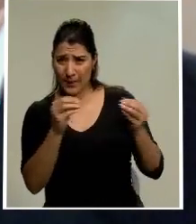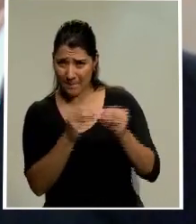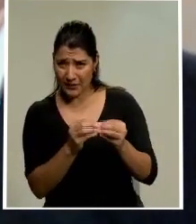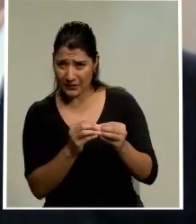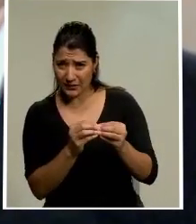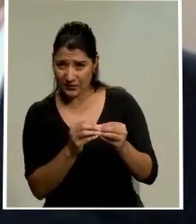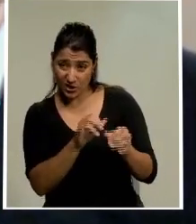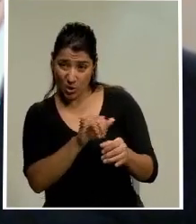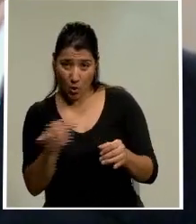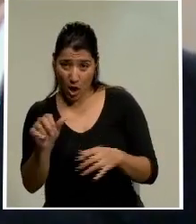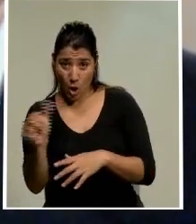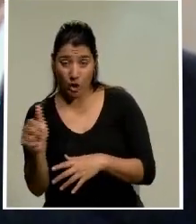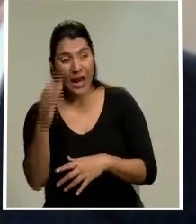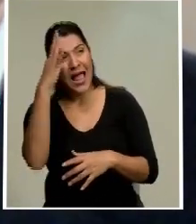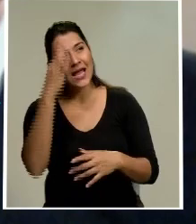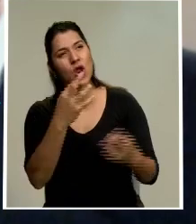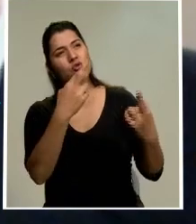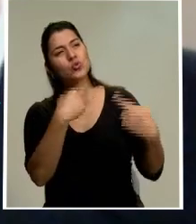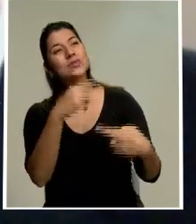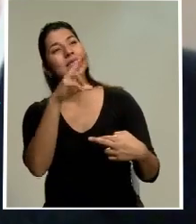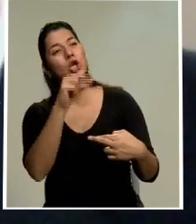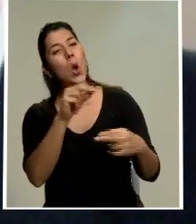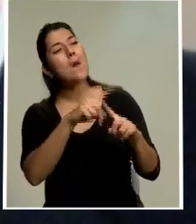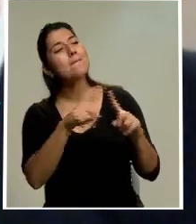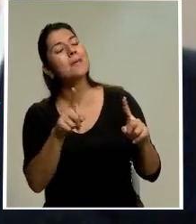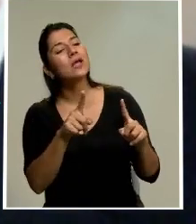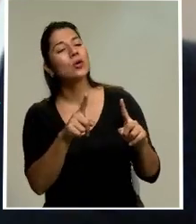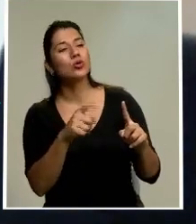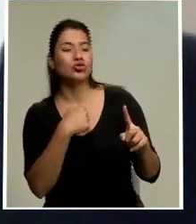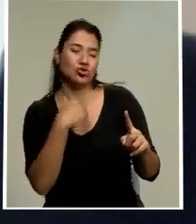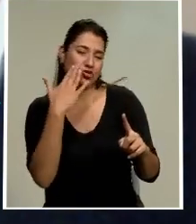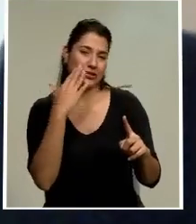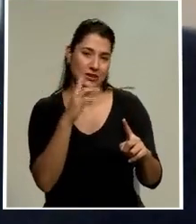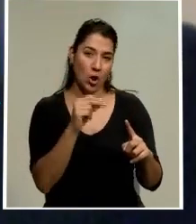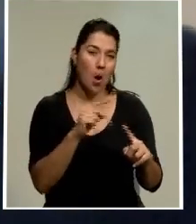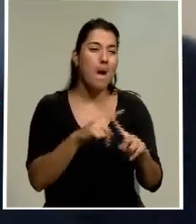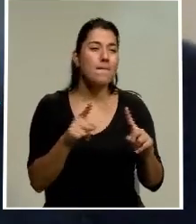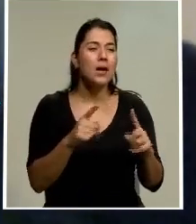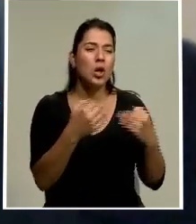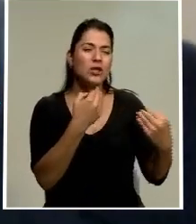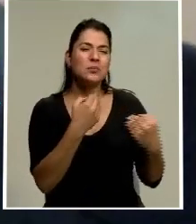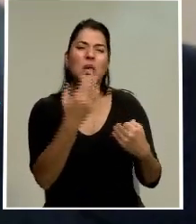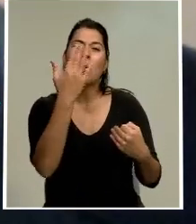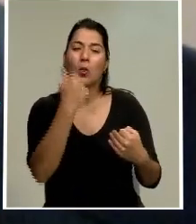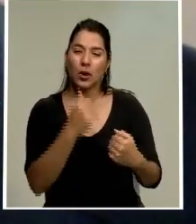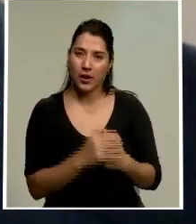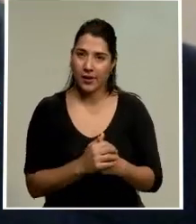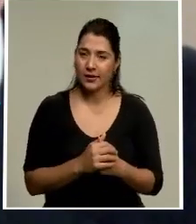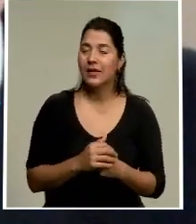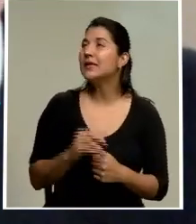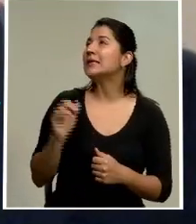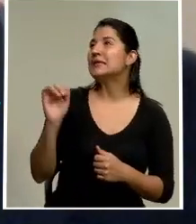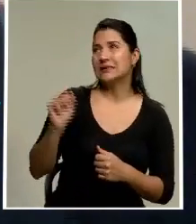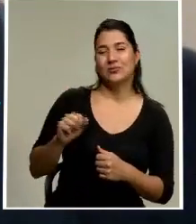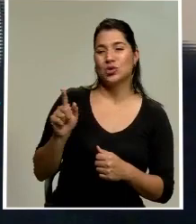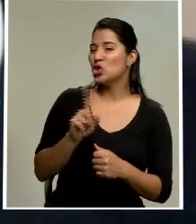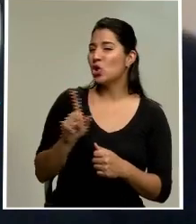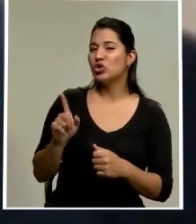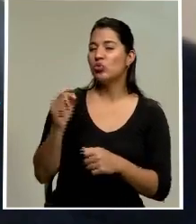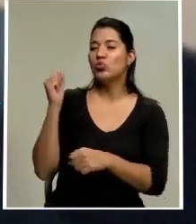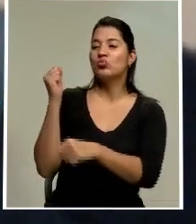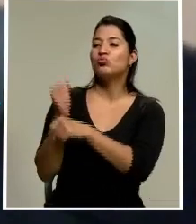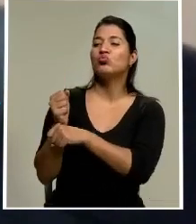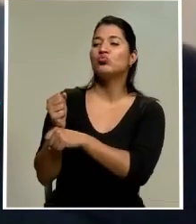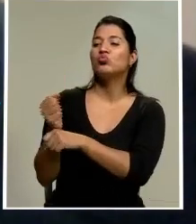que me desarrolle por qué son diferentes. Claro, no pueden verse como un homicidio más. El